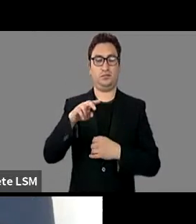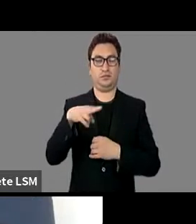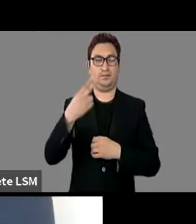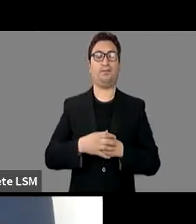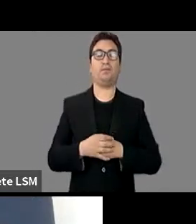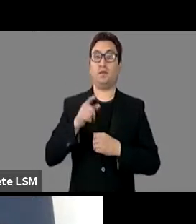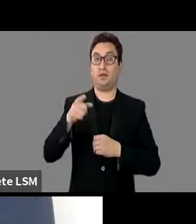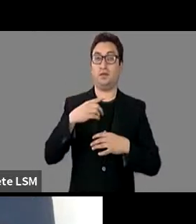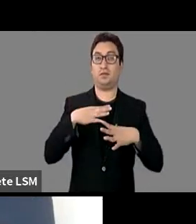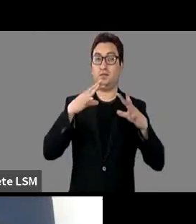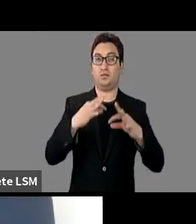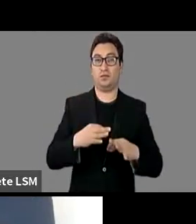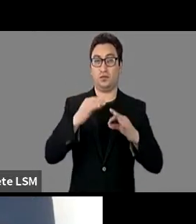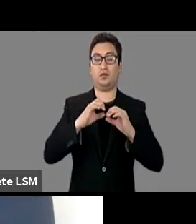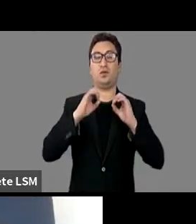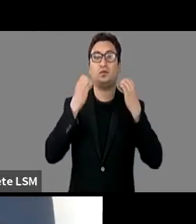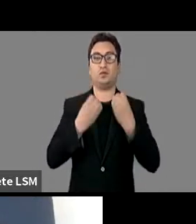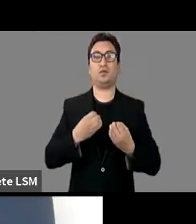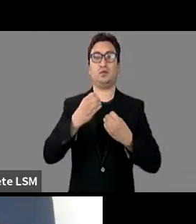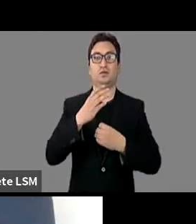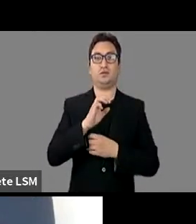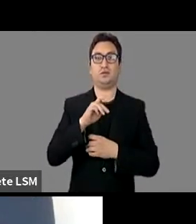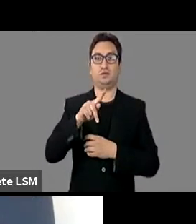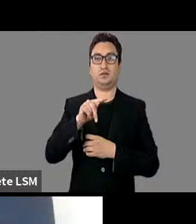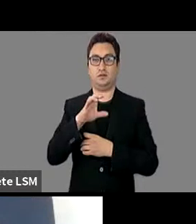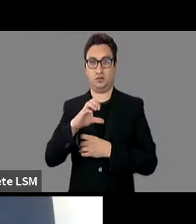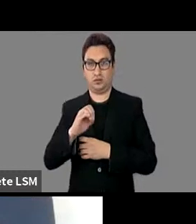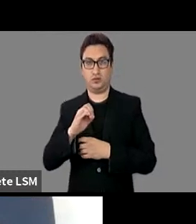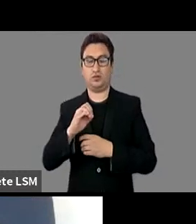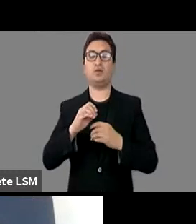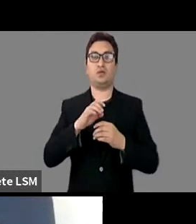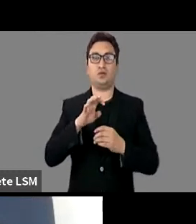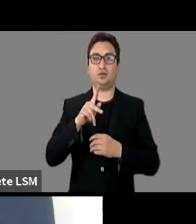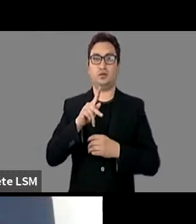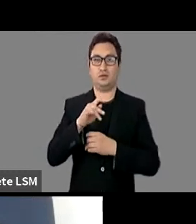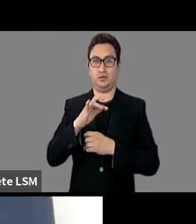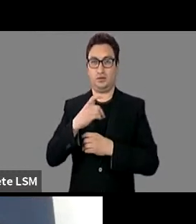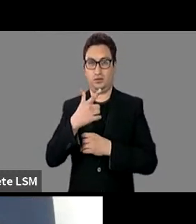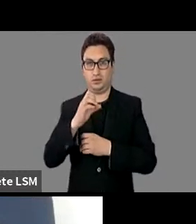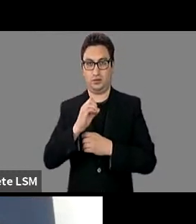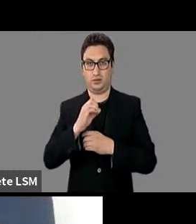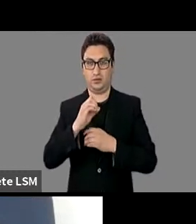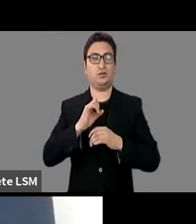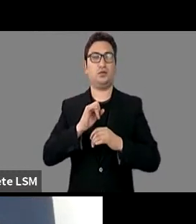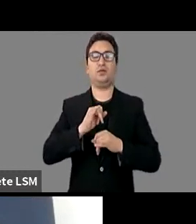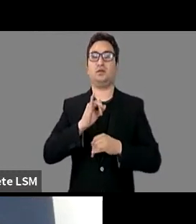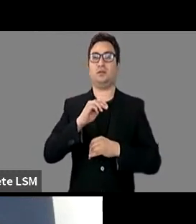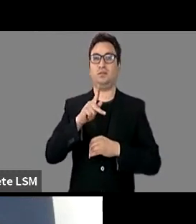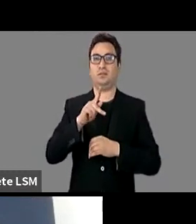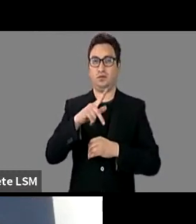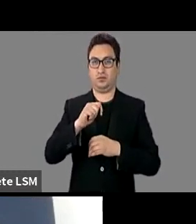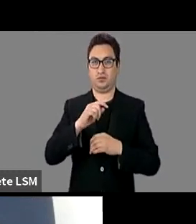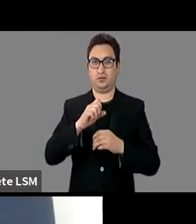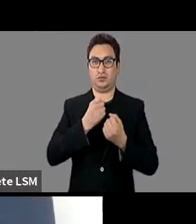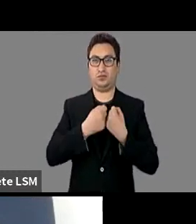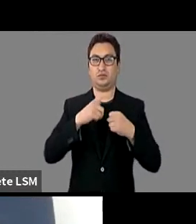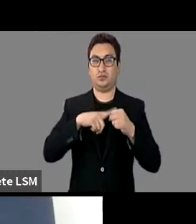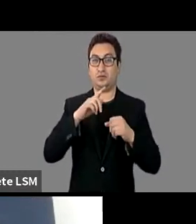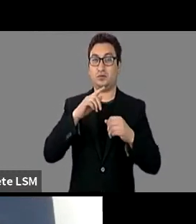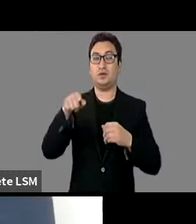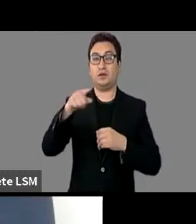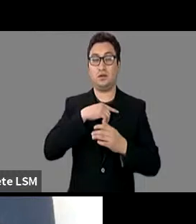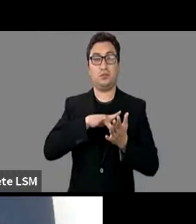en donde colaboró de manera pro bono de 2010 a 2014 y fue directora ejecutiva del